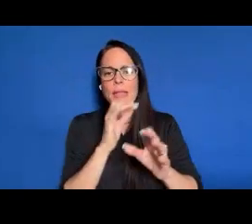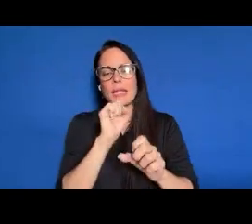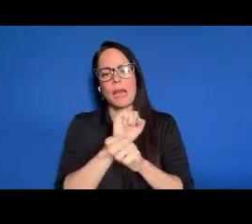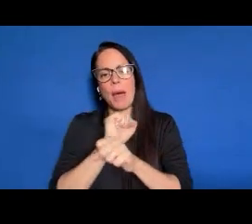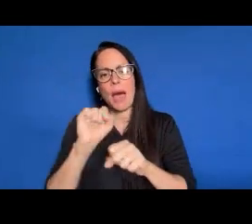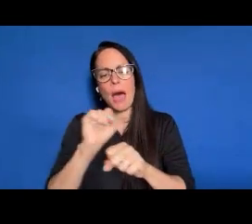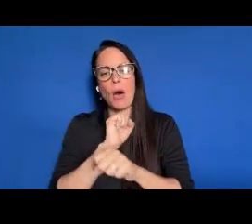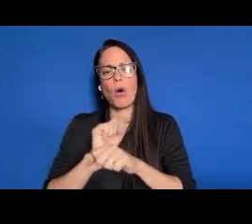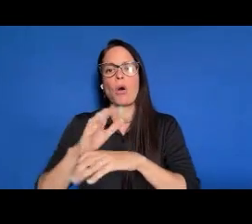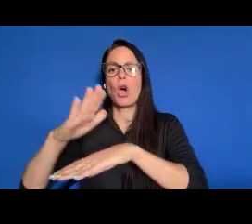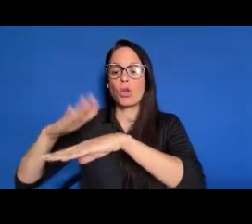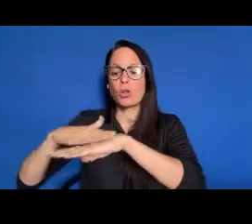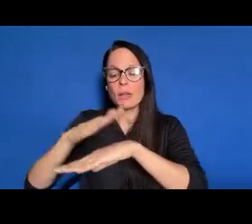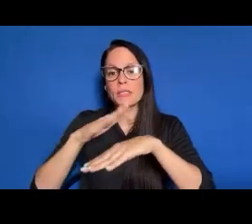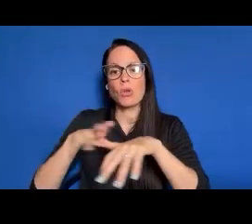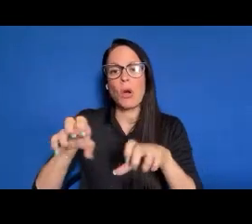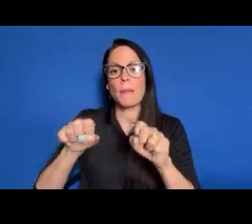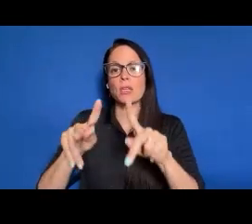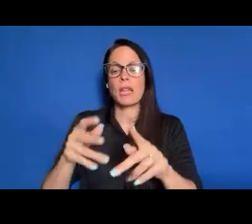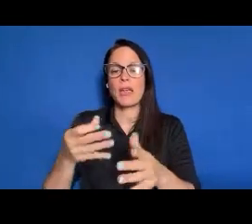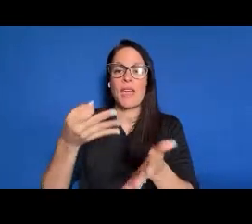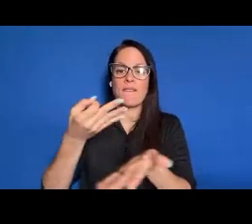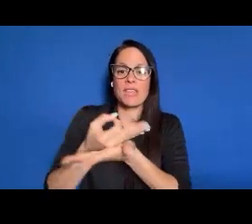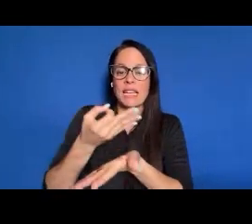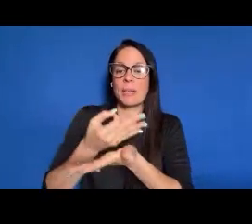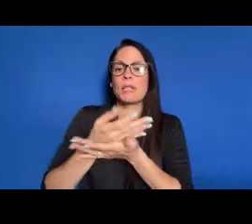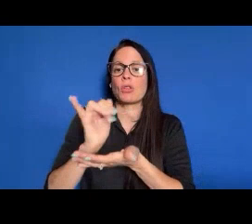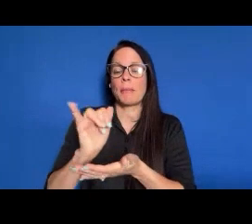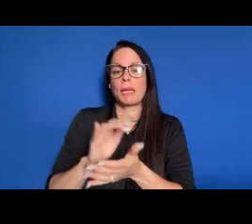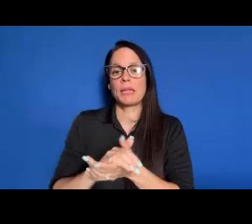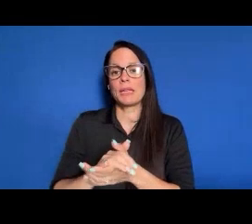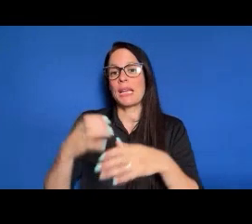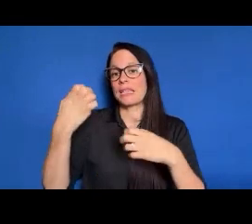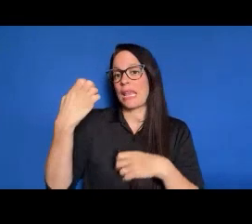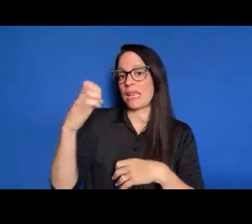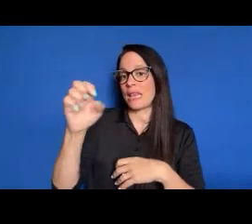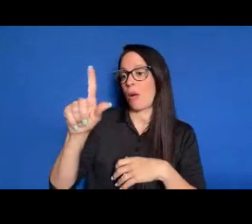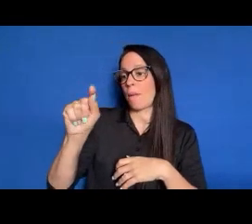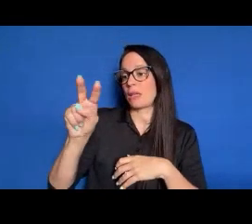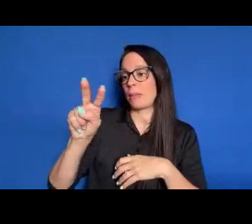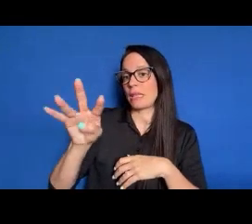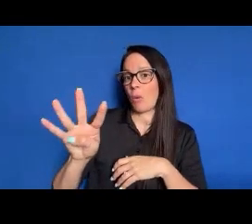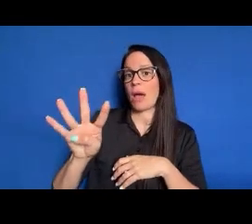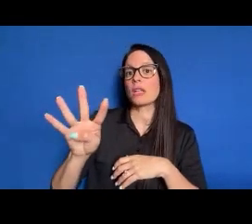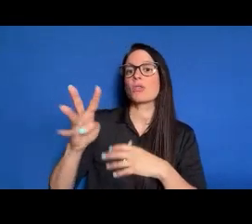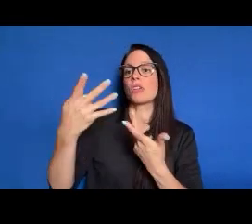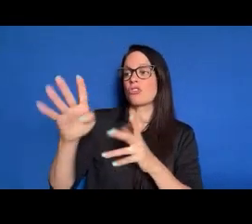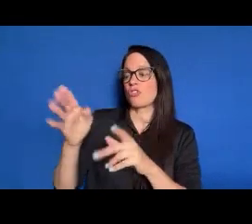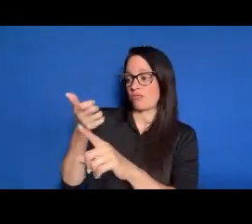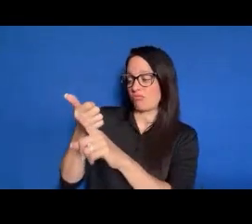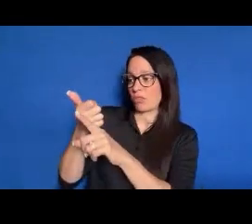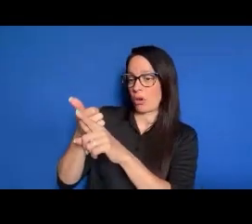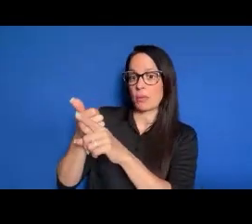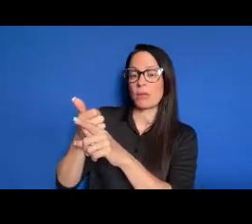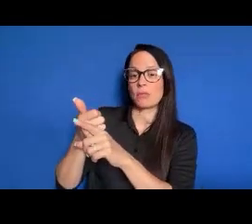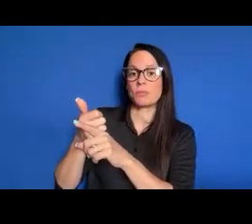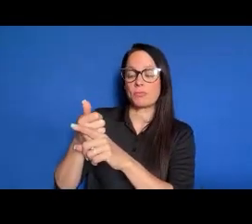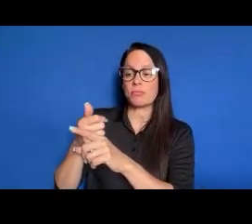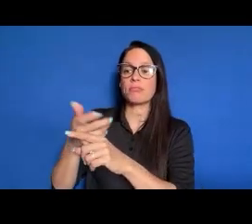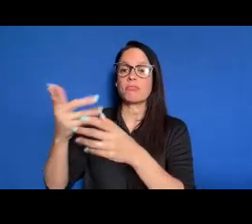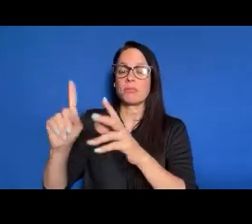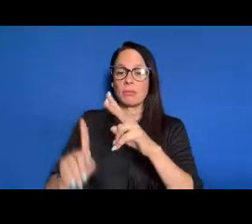de oportunidades de financiamiento, la cual fue publicada en enero del 2024. Salió una convocatoria a toda entidad que